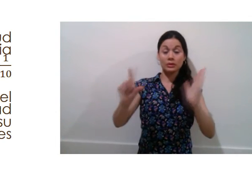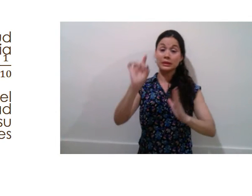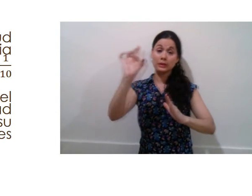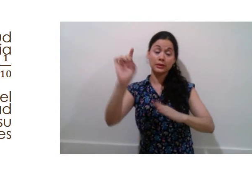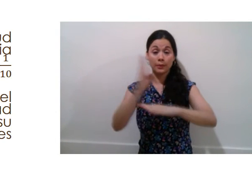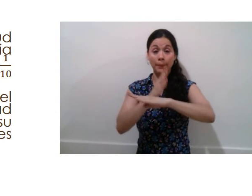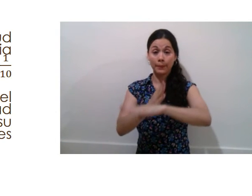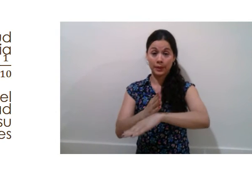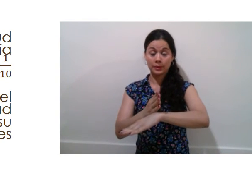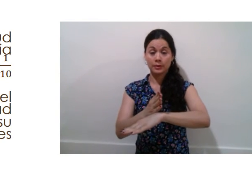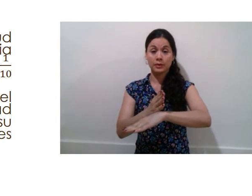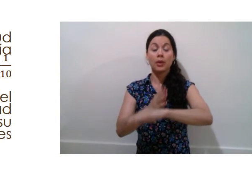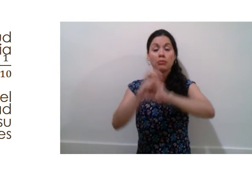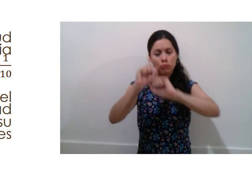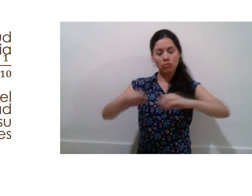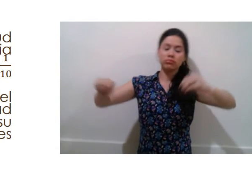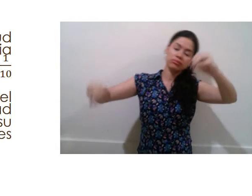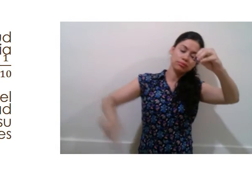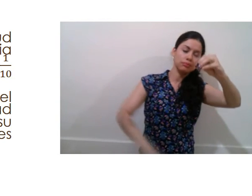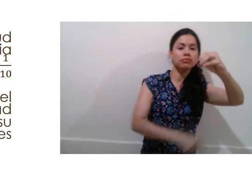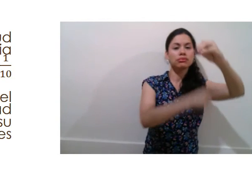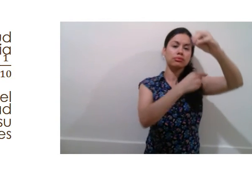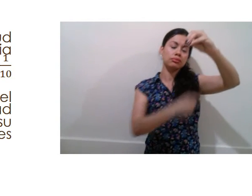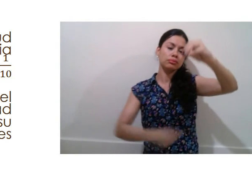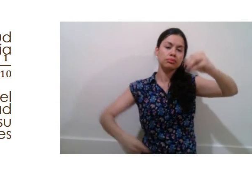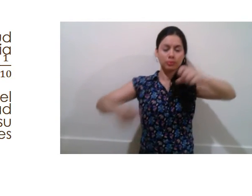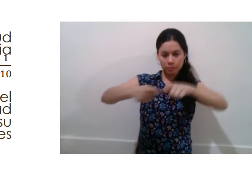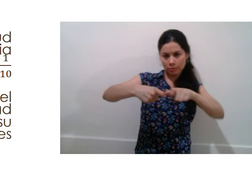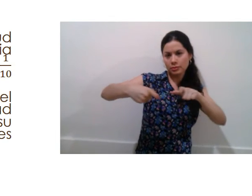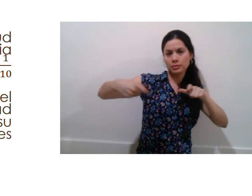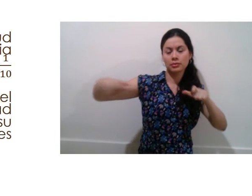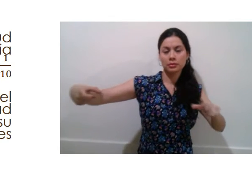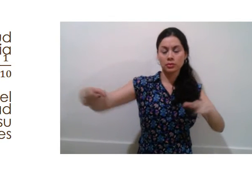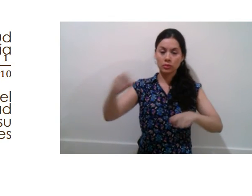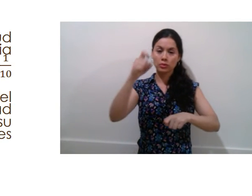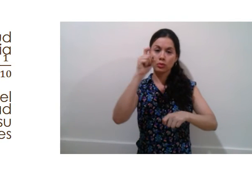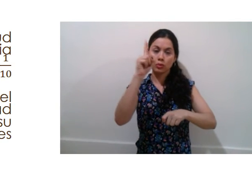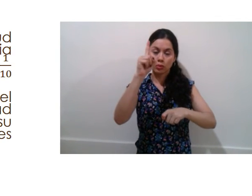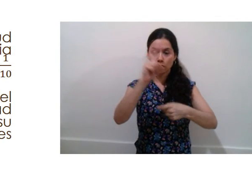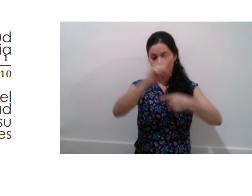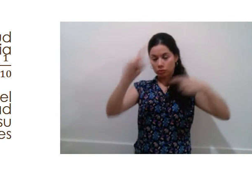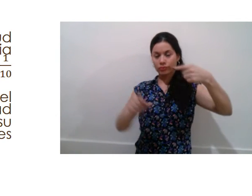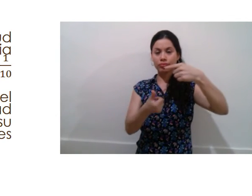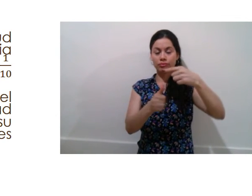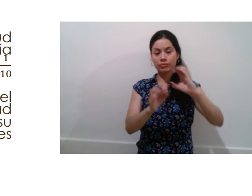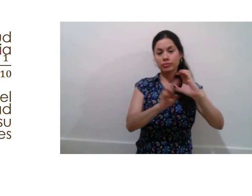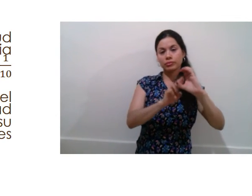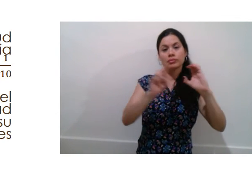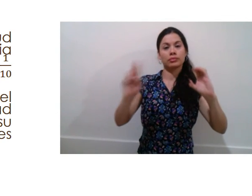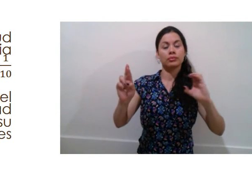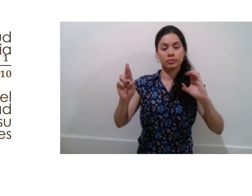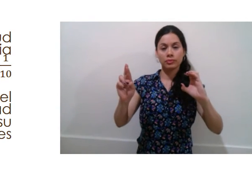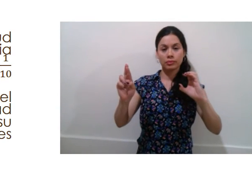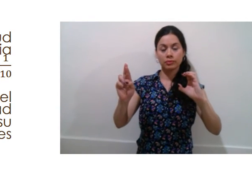pies. Se columpia con una amplitud de 1 sobre 10 radianes.